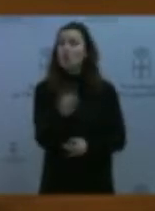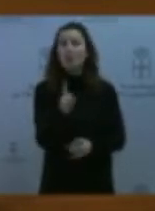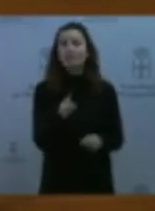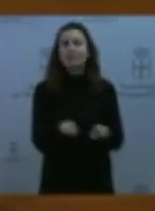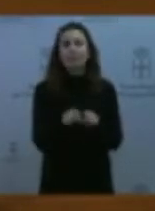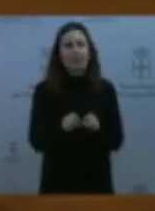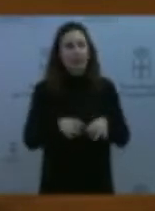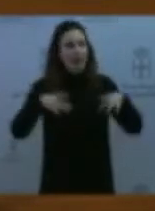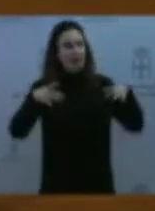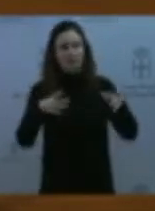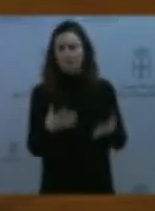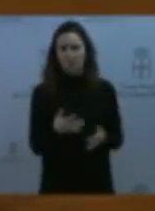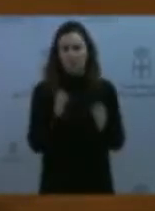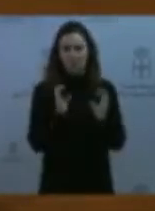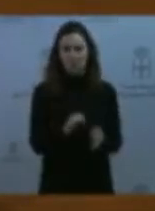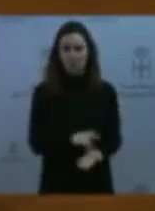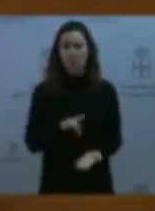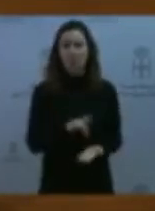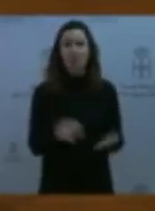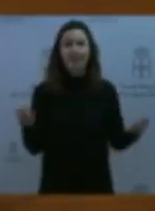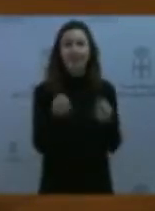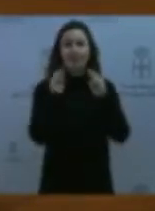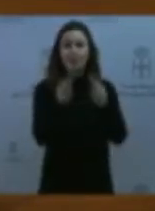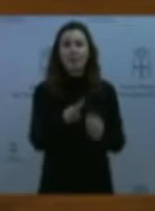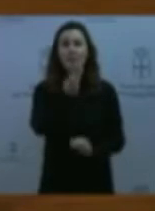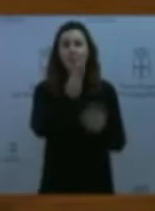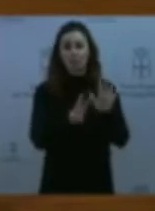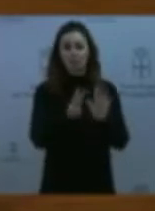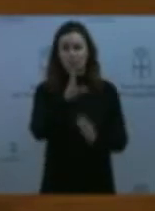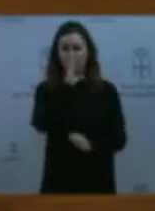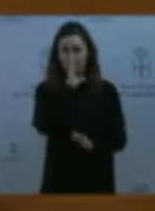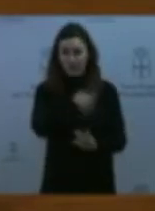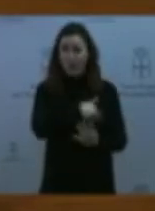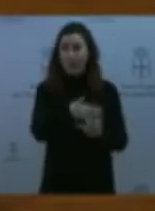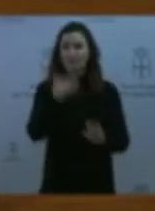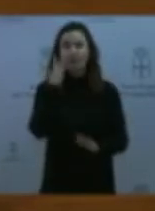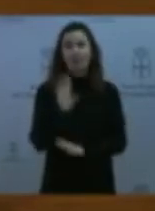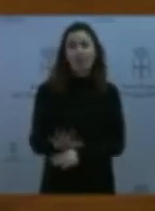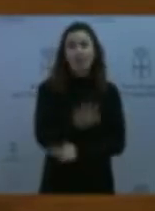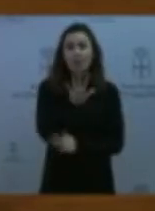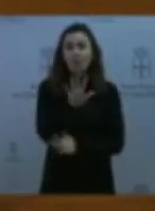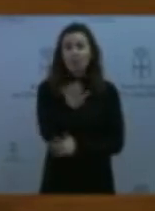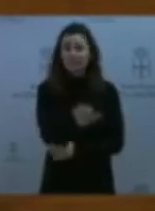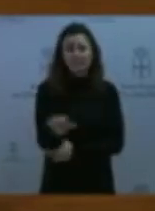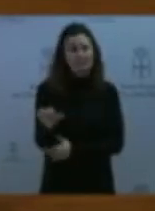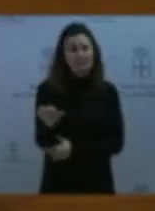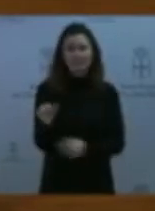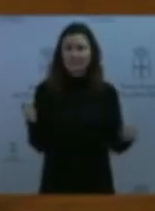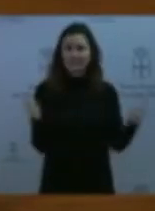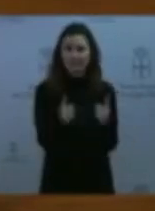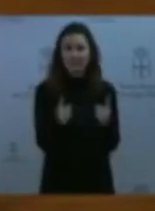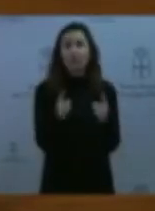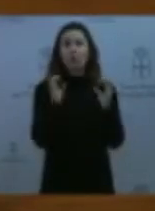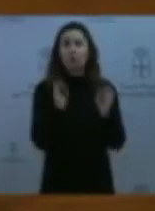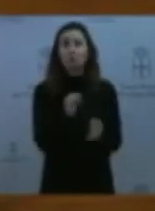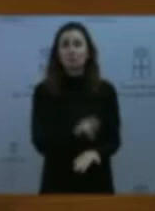que desde el 28 de febrero hasta el día 5, en una semana, se registraron casi 400 incendios forestales, de